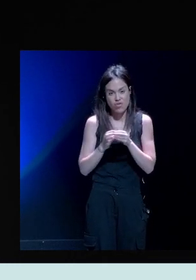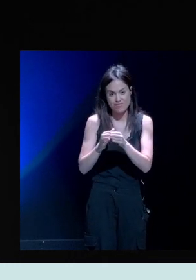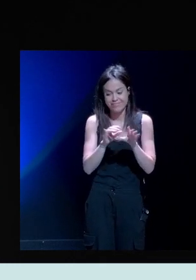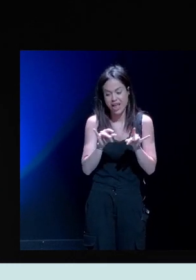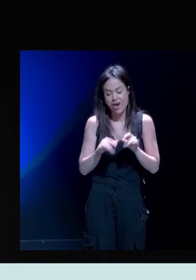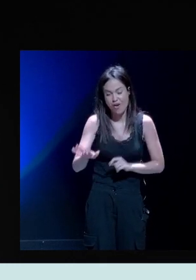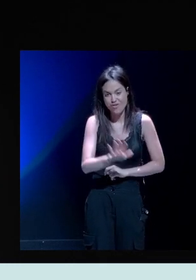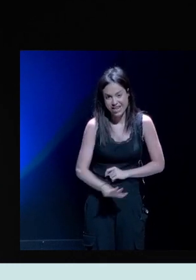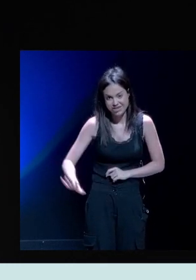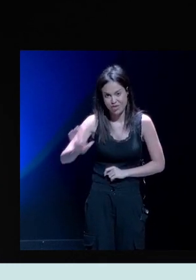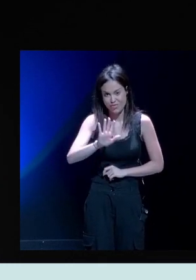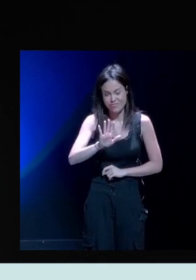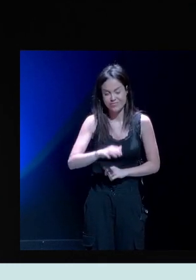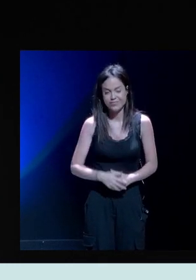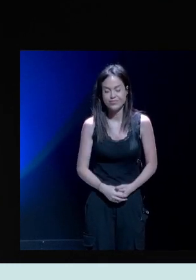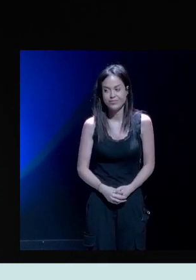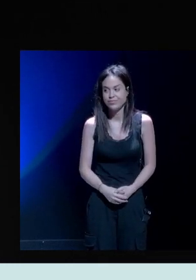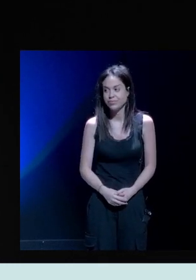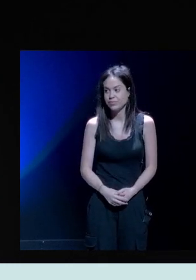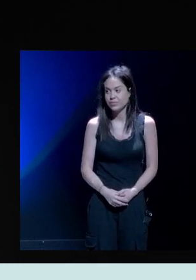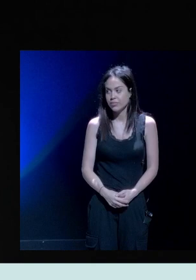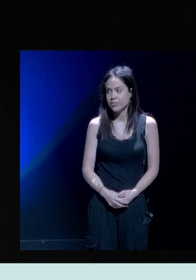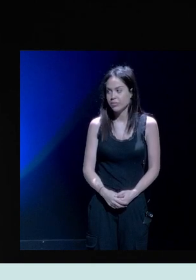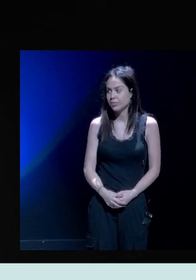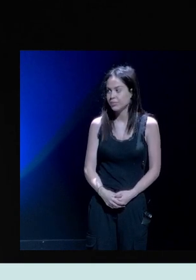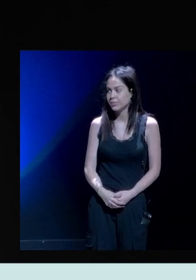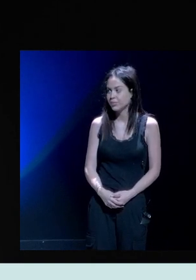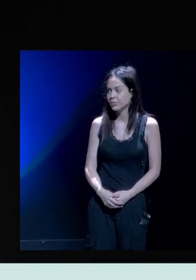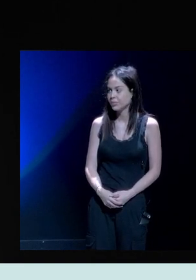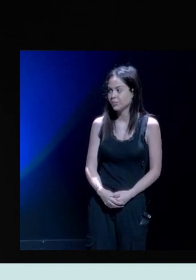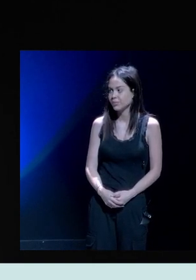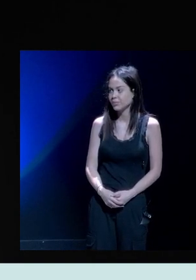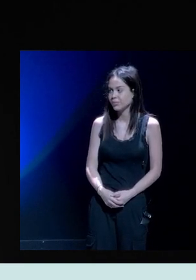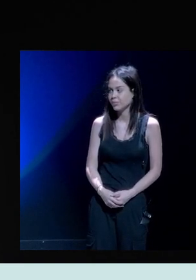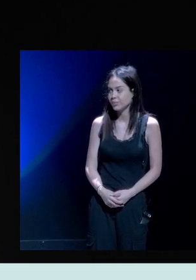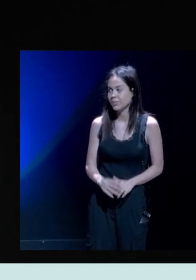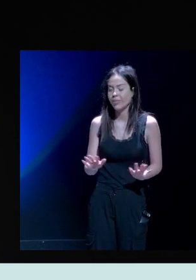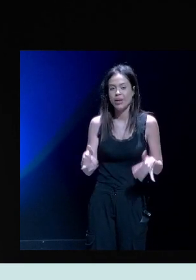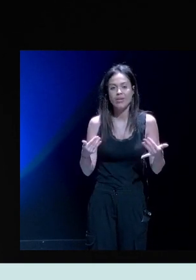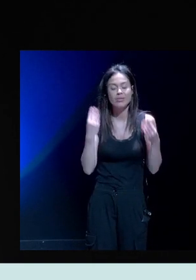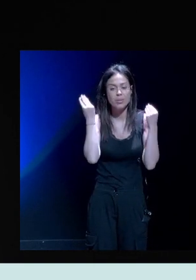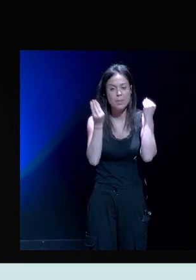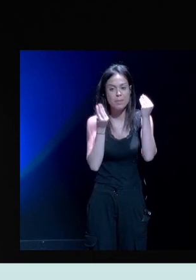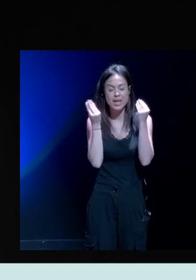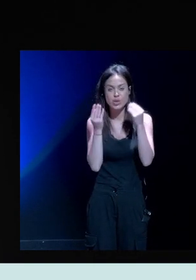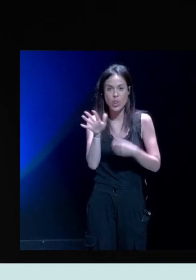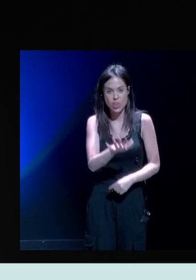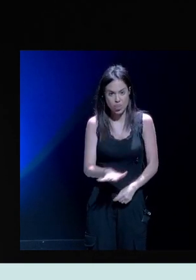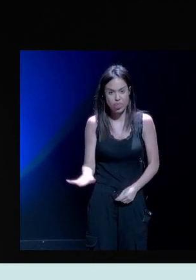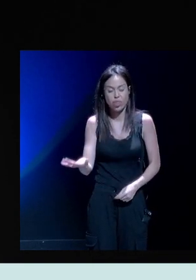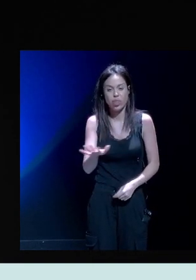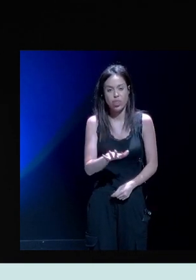territorio. Entonces, pienso que estas zonas